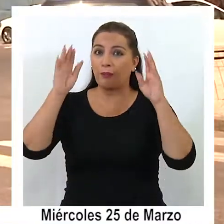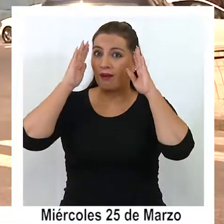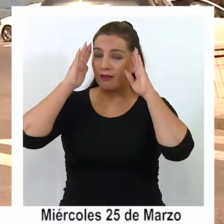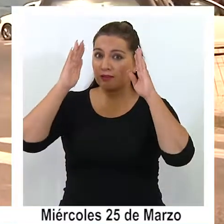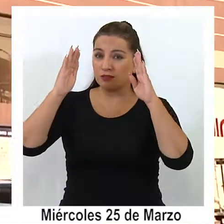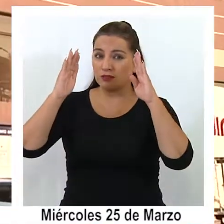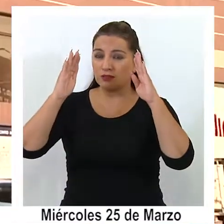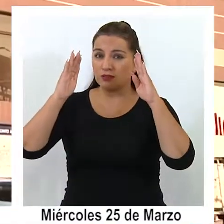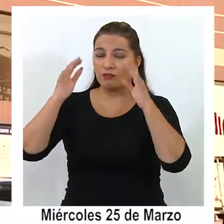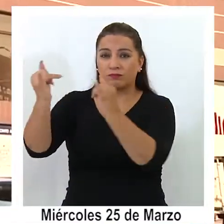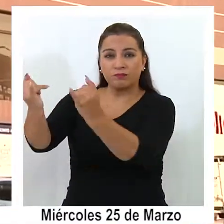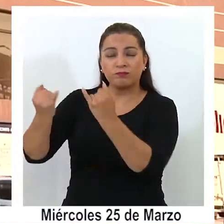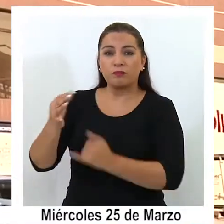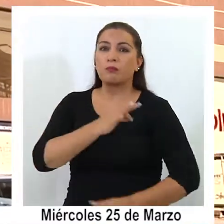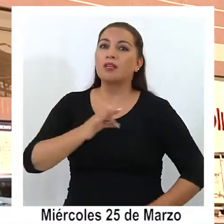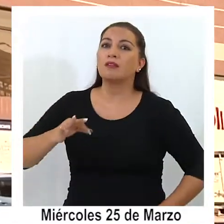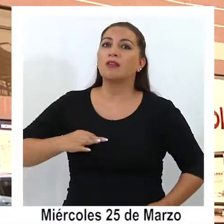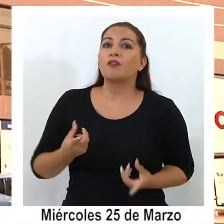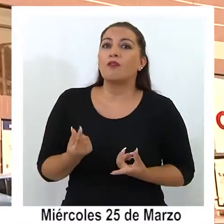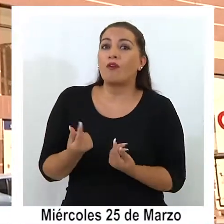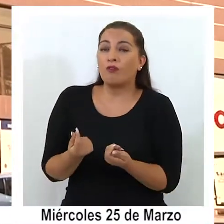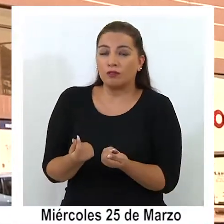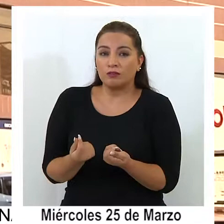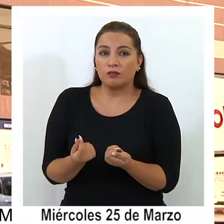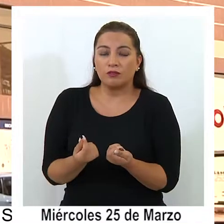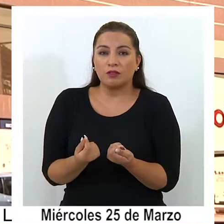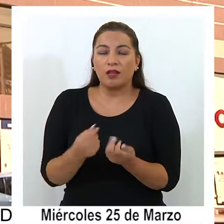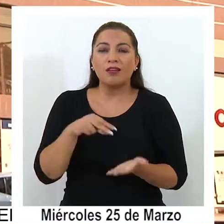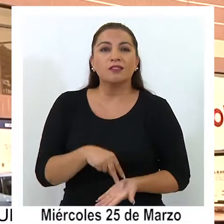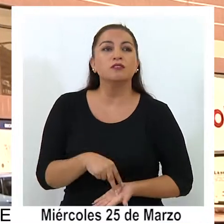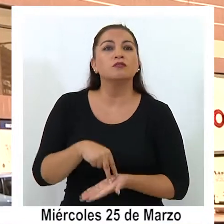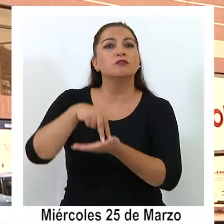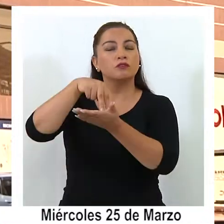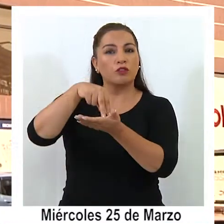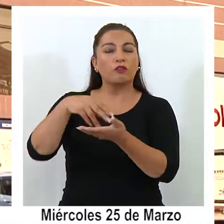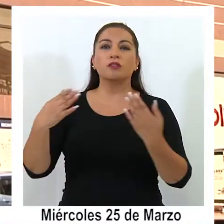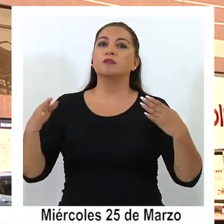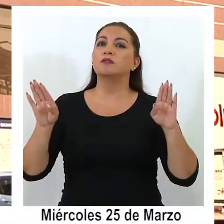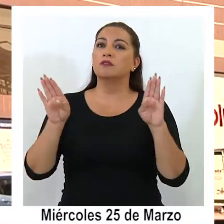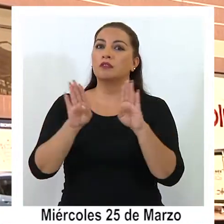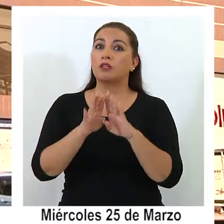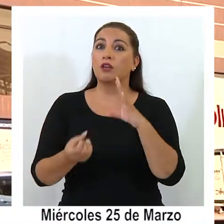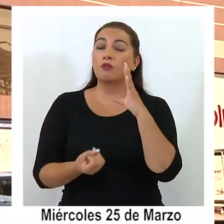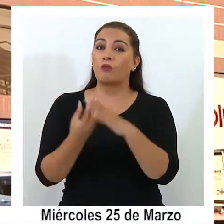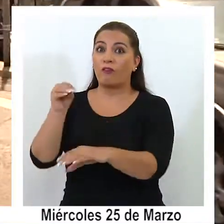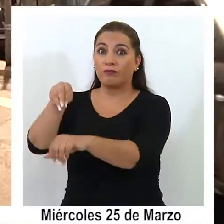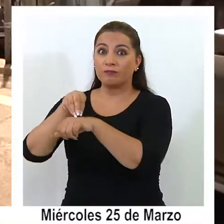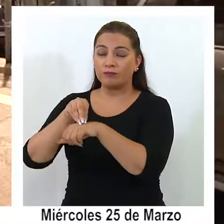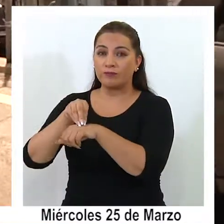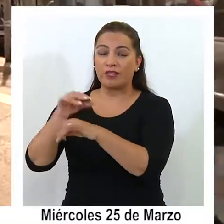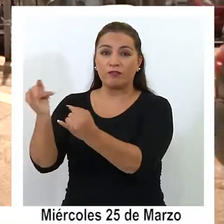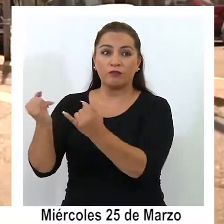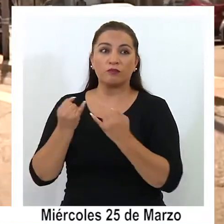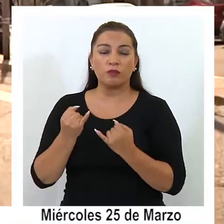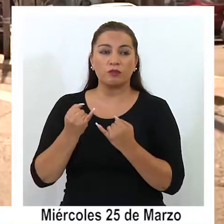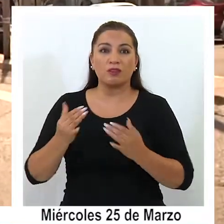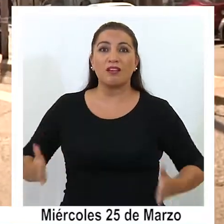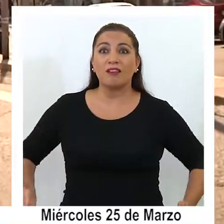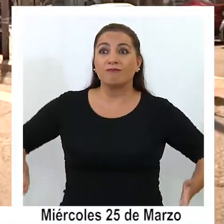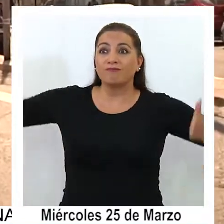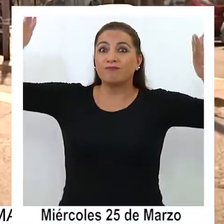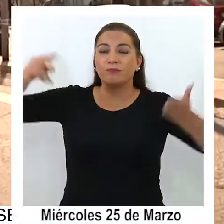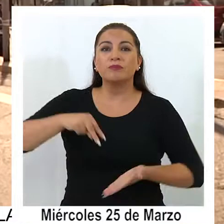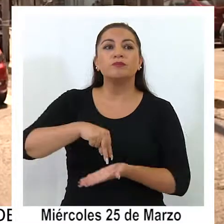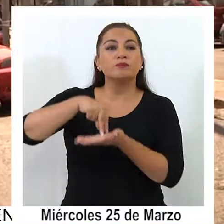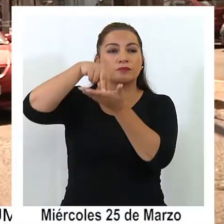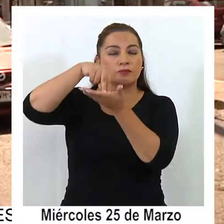atención a las instrucciones del Ministerio de Economía, el Mall Sofri permanecerá cerrado hasta nuevo aviso. El recinto amurallado y el